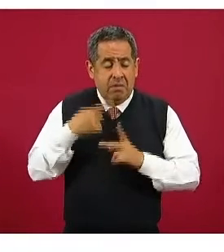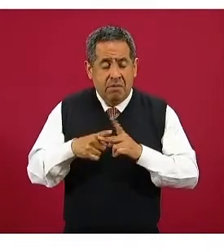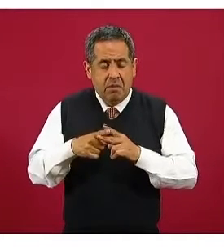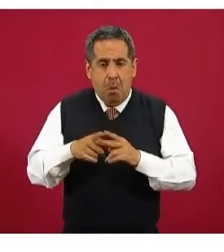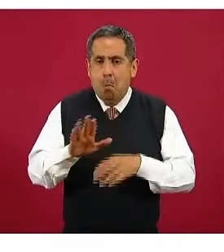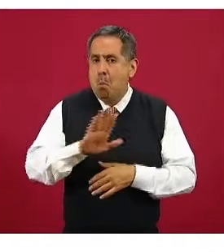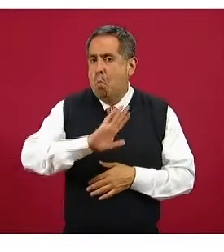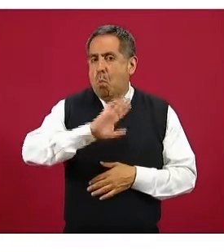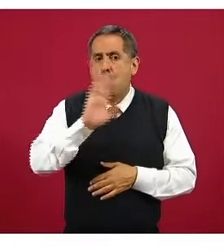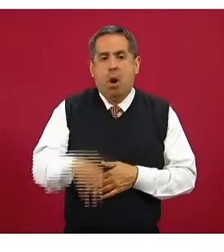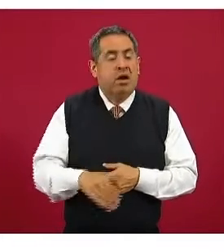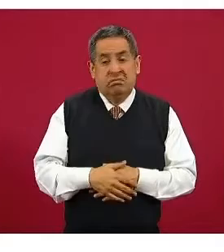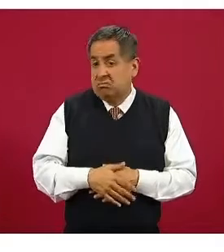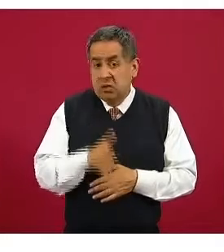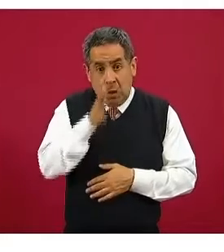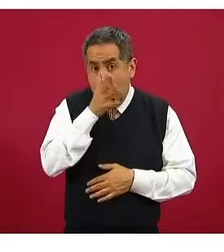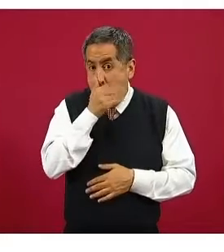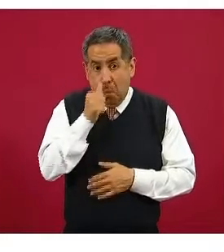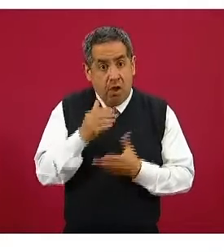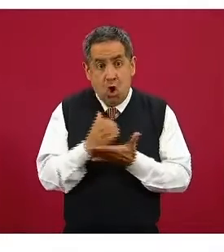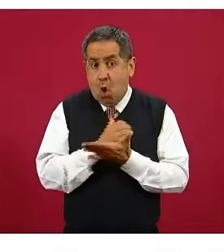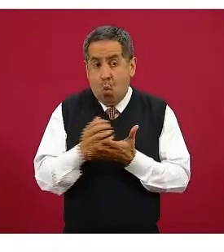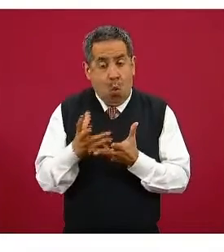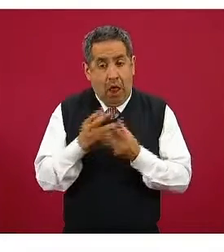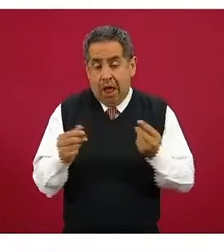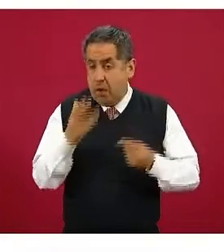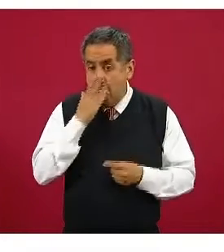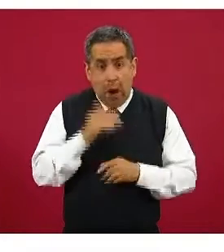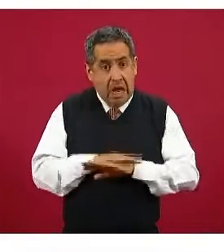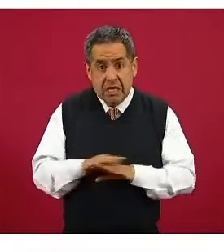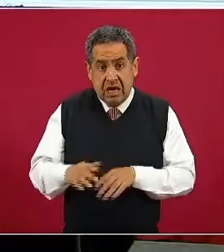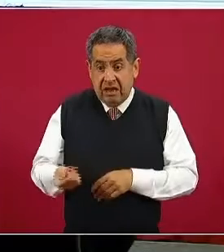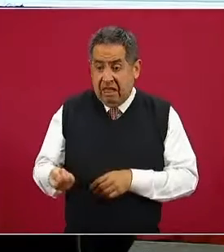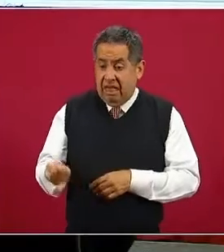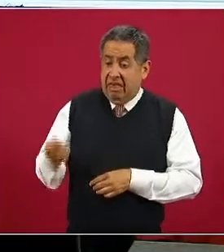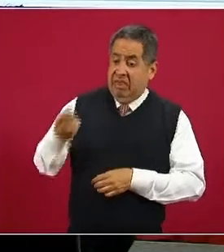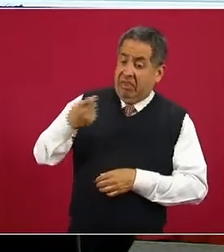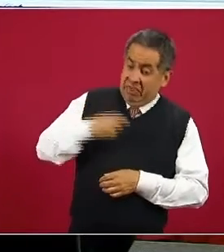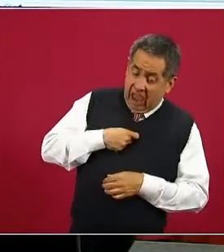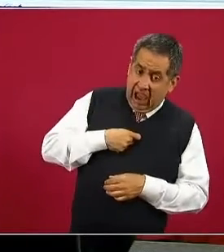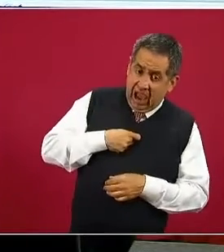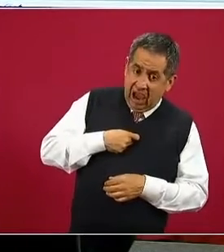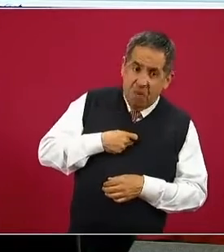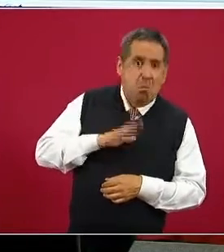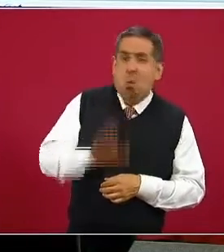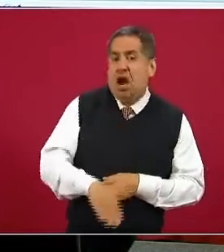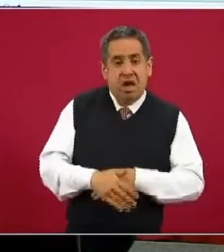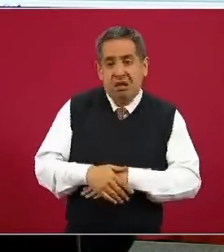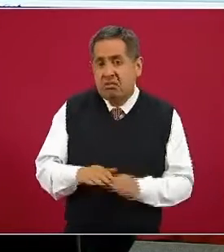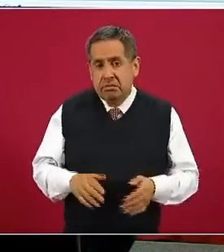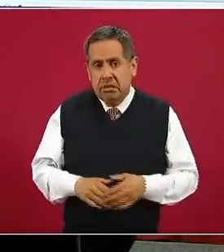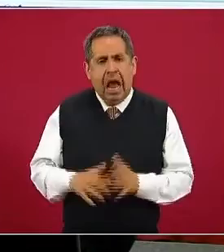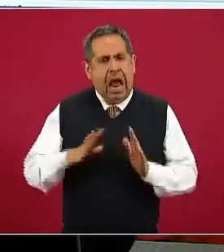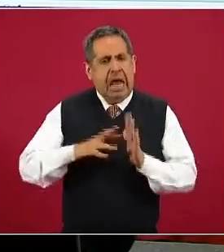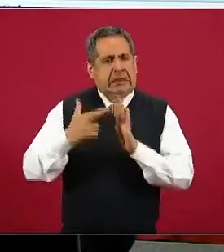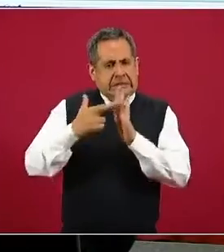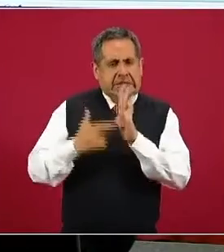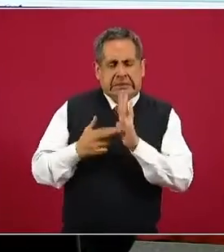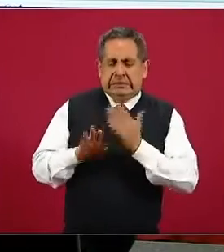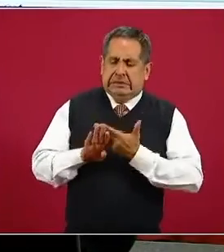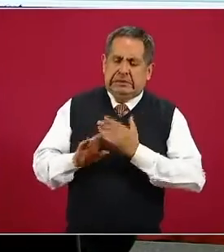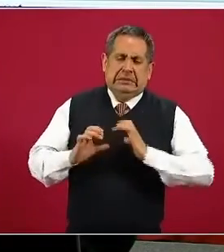hay forma de recuperar, no hay curación. Lo que sí es que hay muchas medidas que son muy